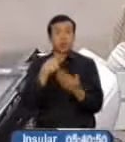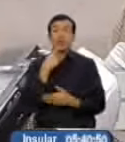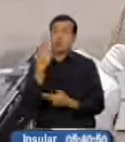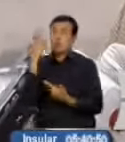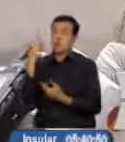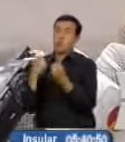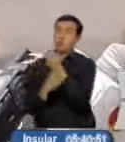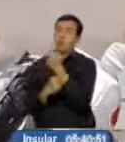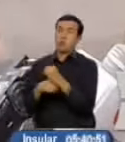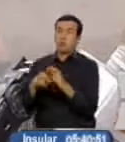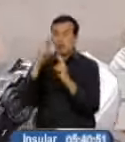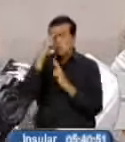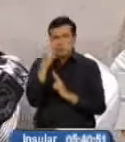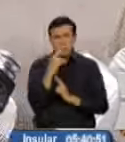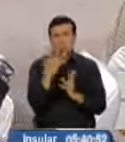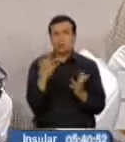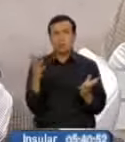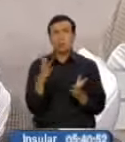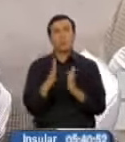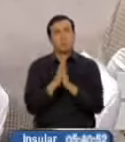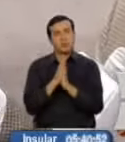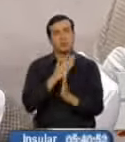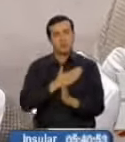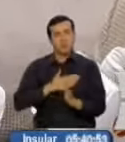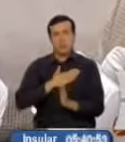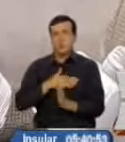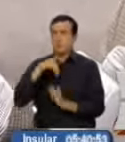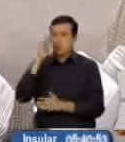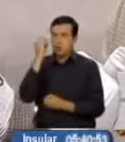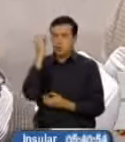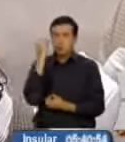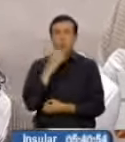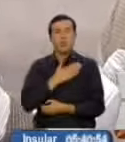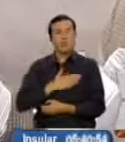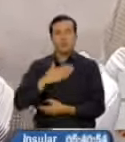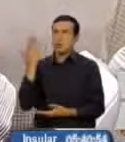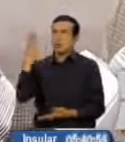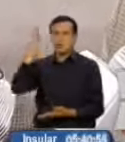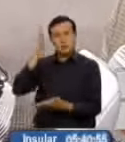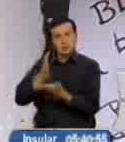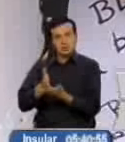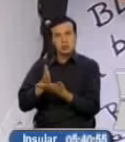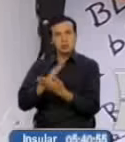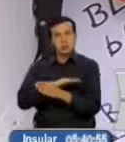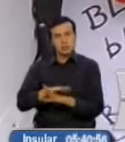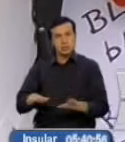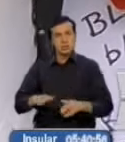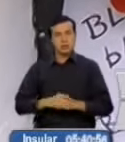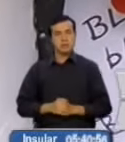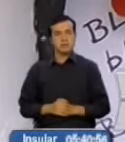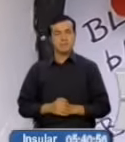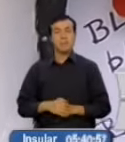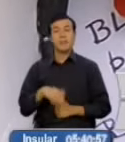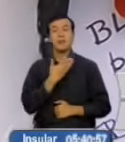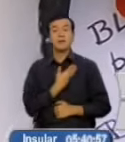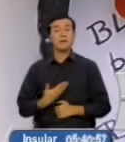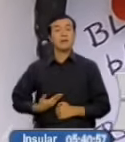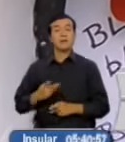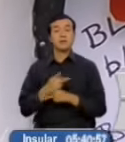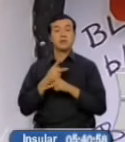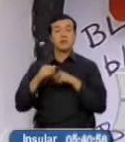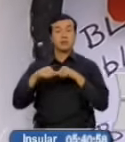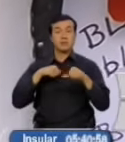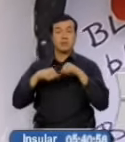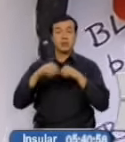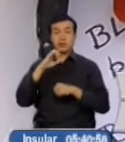Pinochet. Es una falta de respeto. Yo le pido un poquito más de información o por favor termine con su sesgo. Por su parte, el presidente del Consejo de